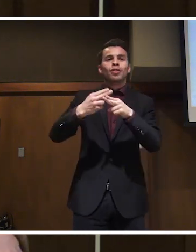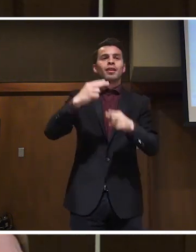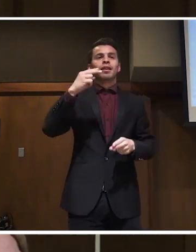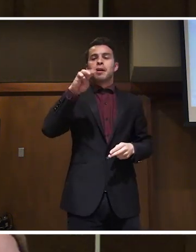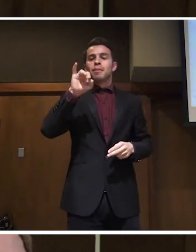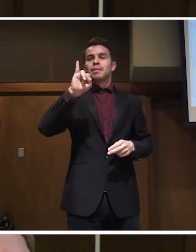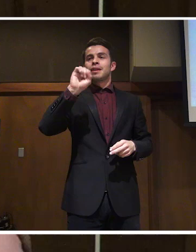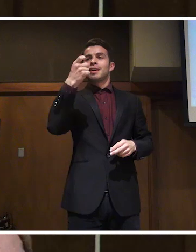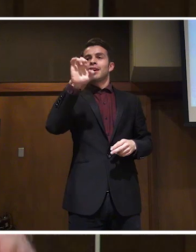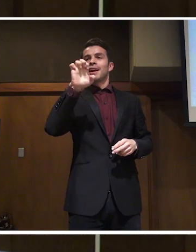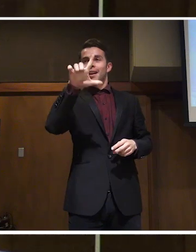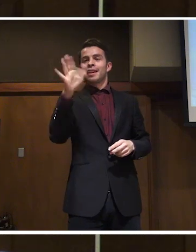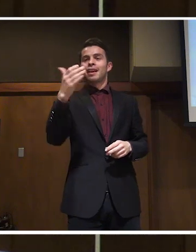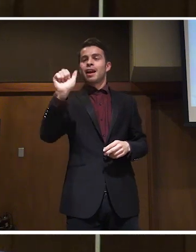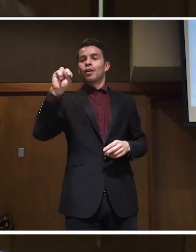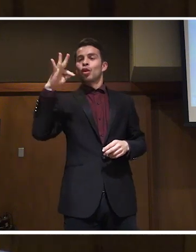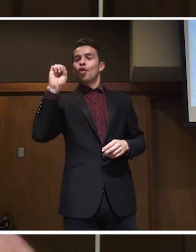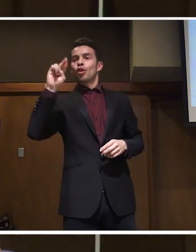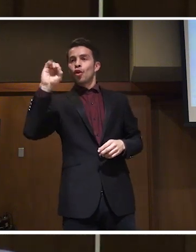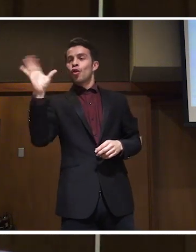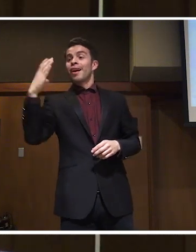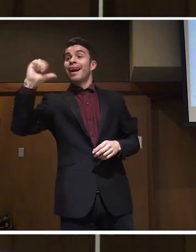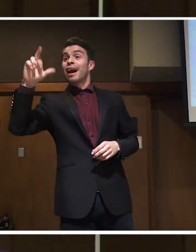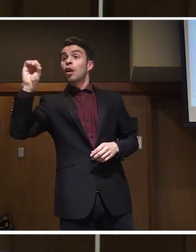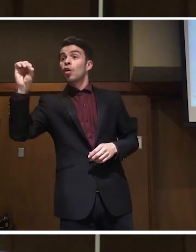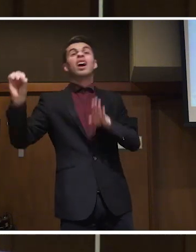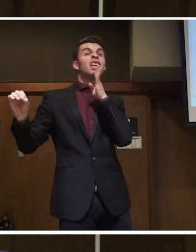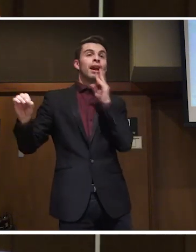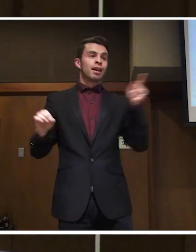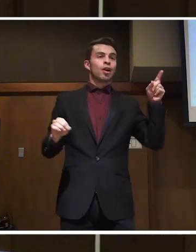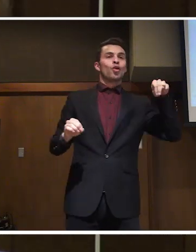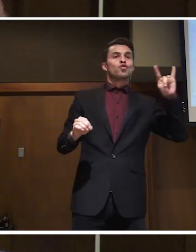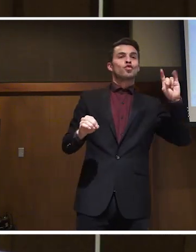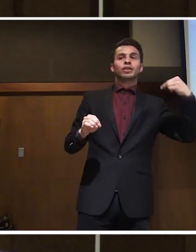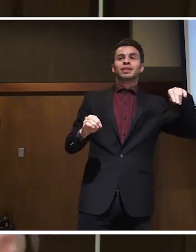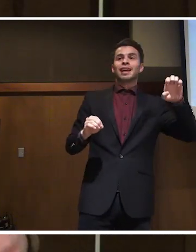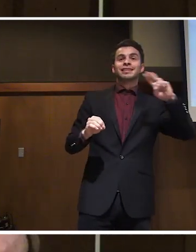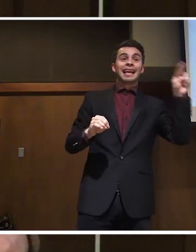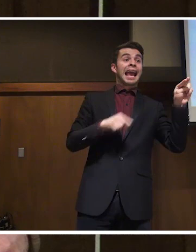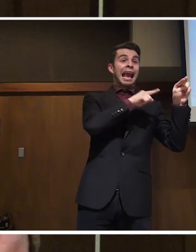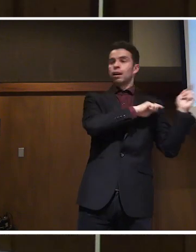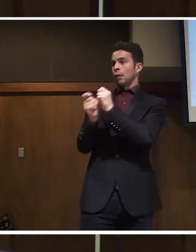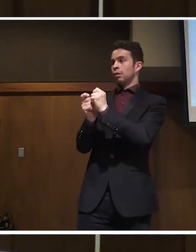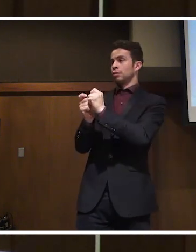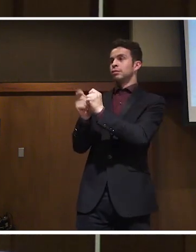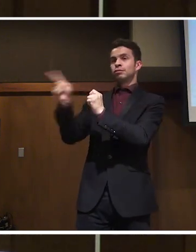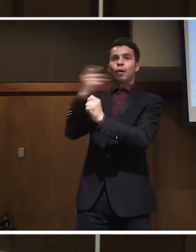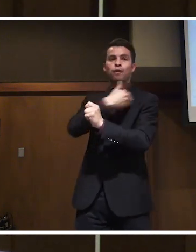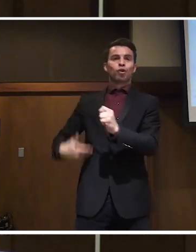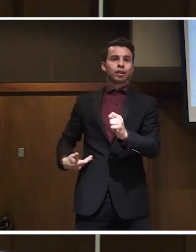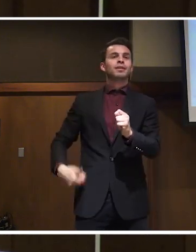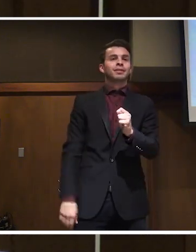Caro, que lo puso un costeño, lo nombró, lo impuso don Rafael Núñez. Aquí los bogotanos no tenían tanto poder